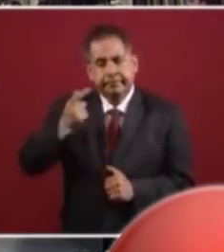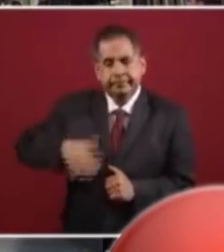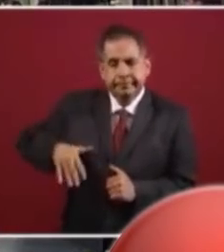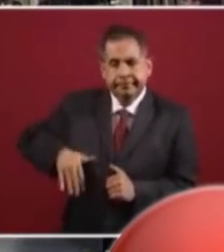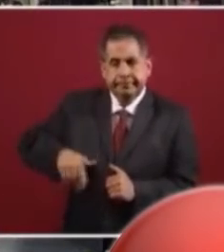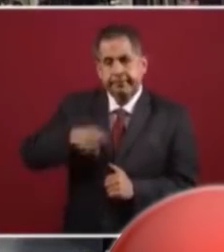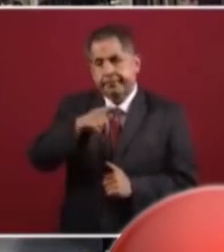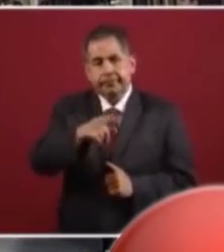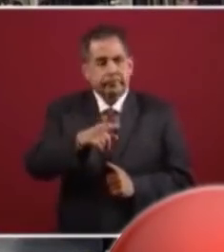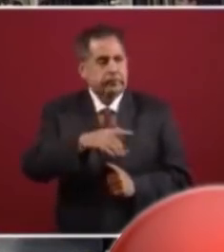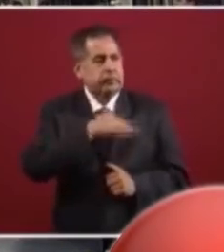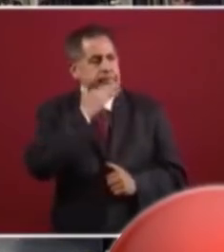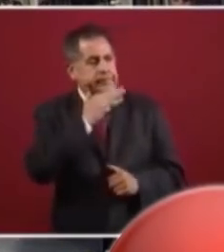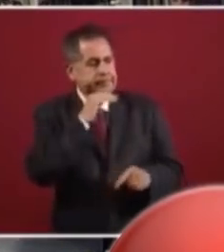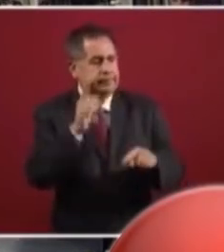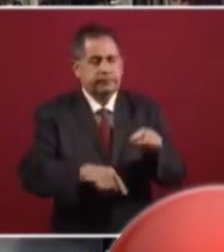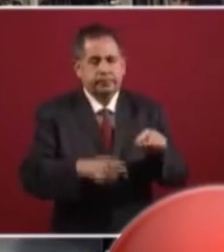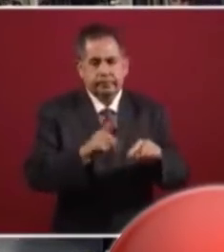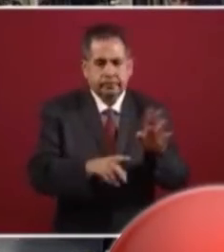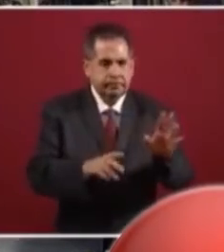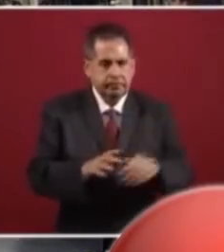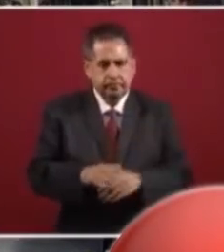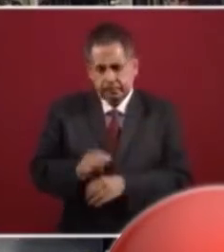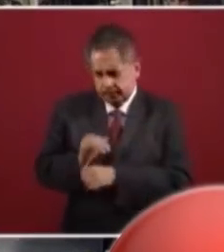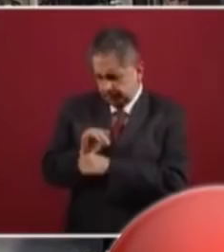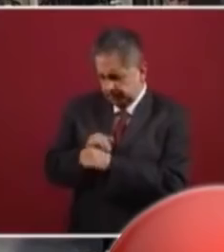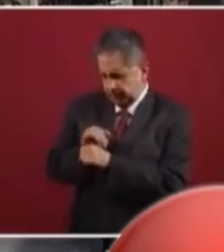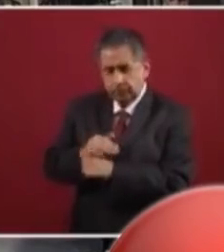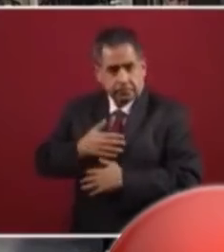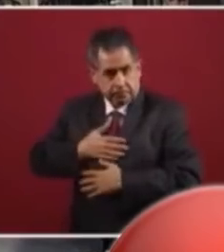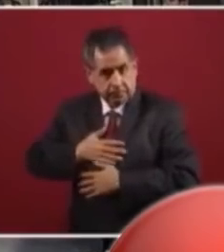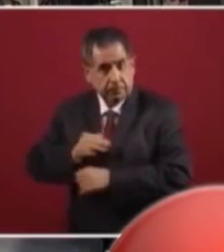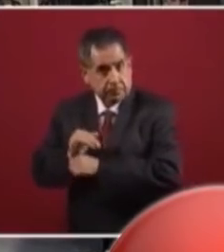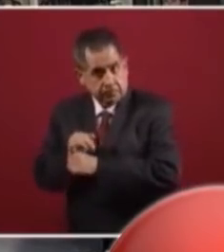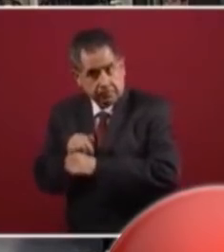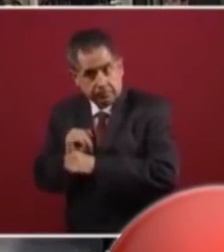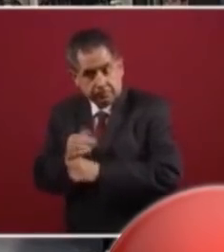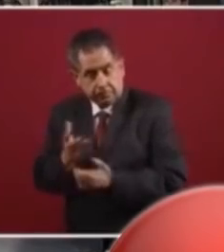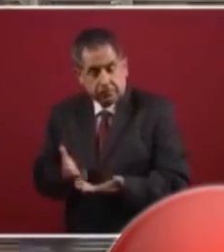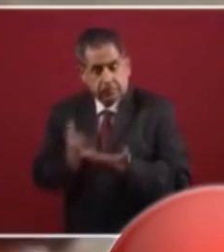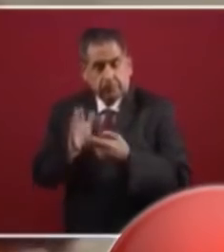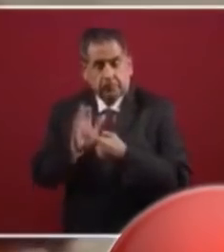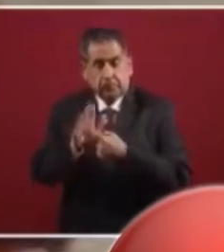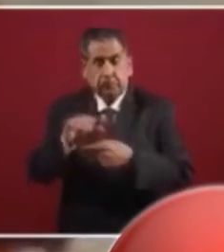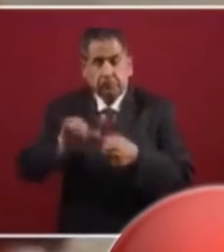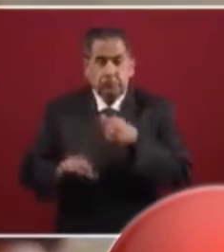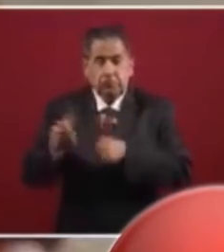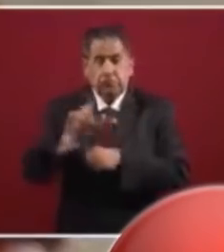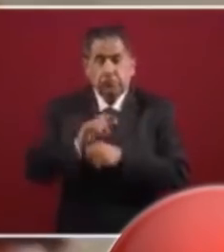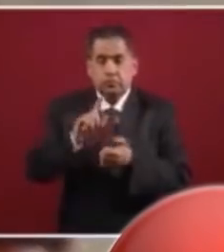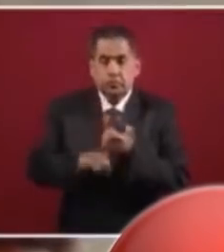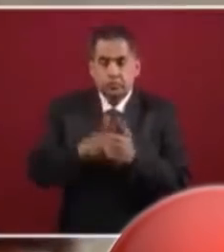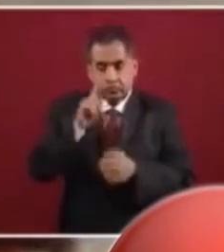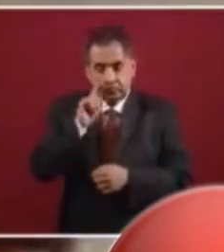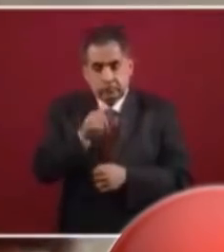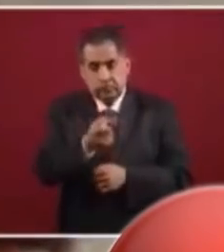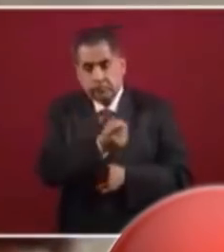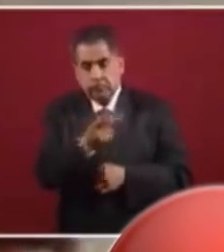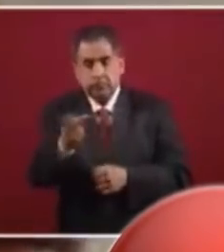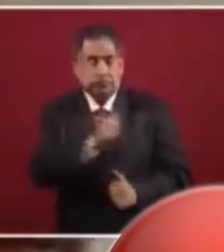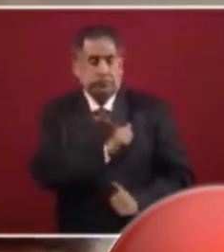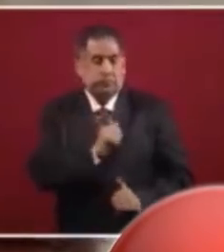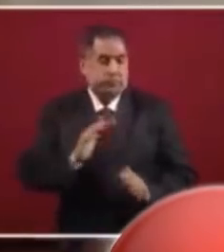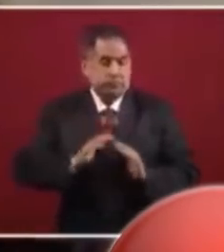lucha contra la corrupción en una investigación de mi autoría le puedo decir el día de hoy que elementos del ejército